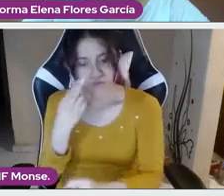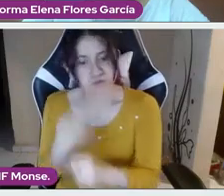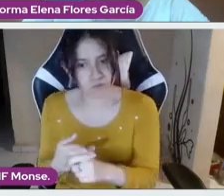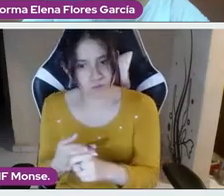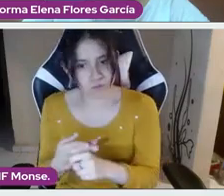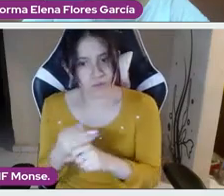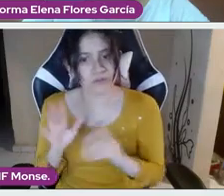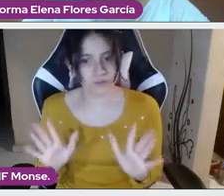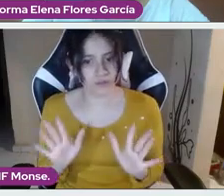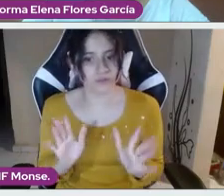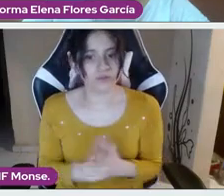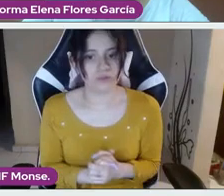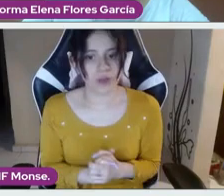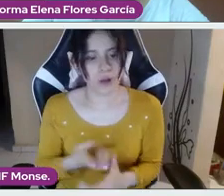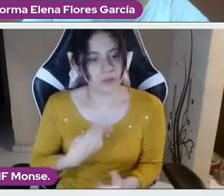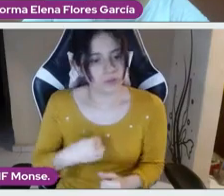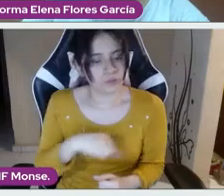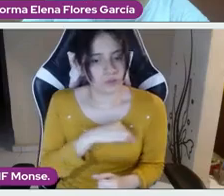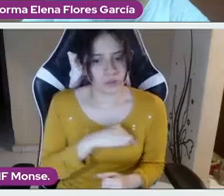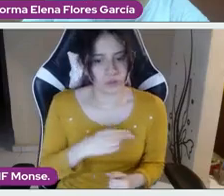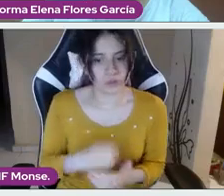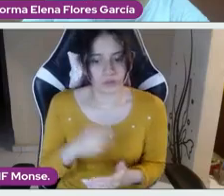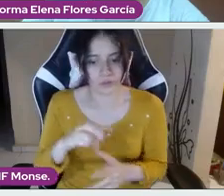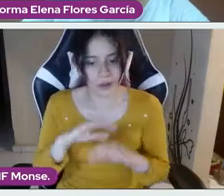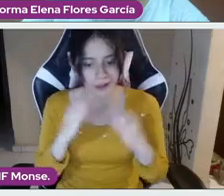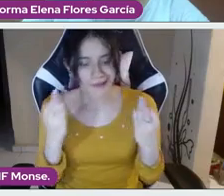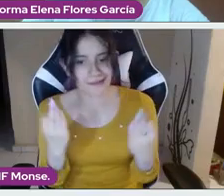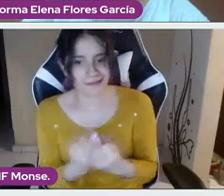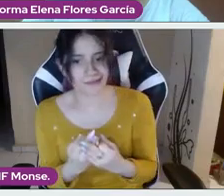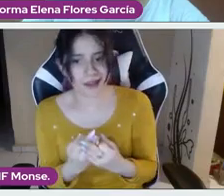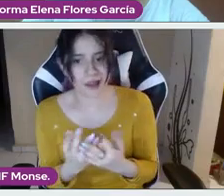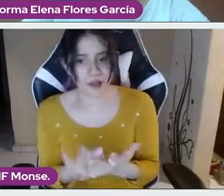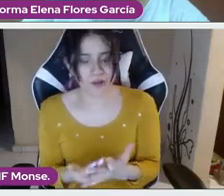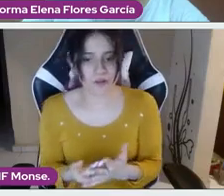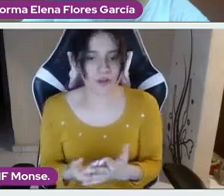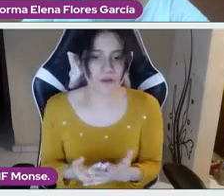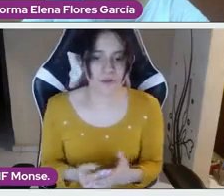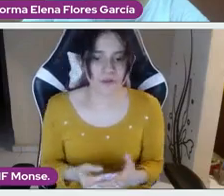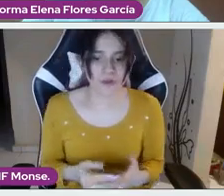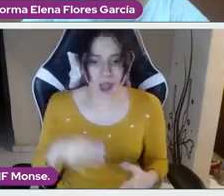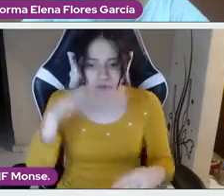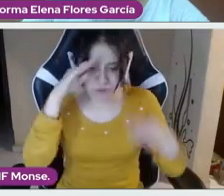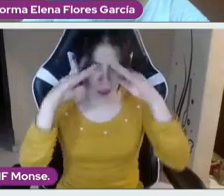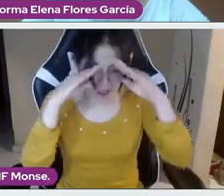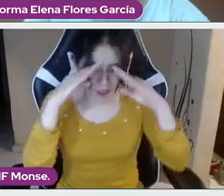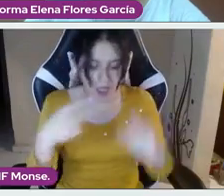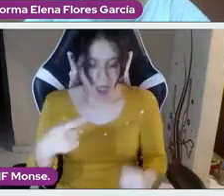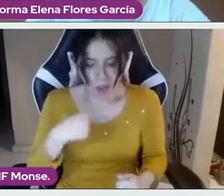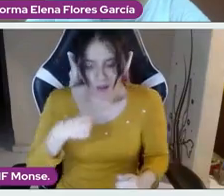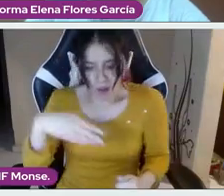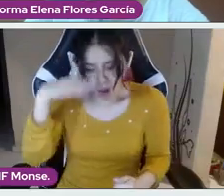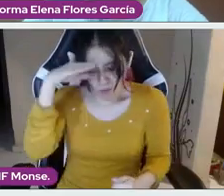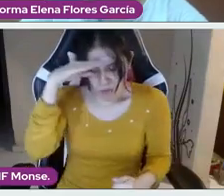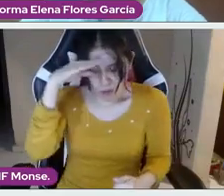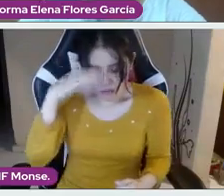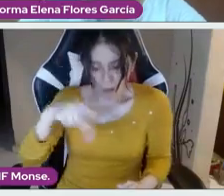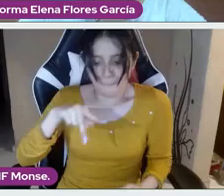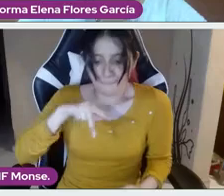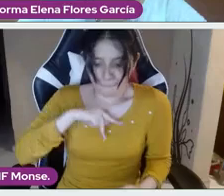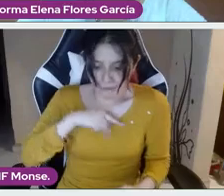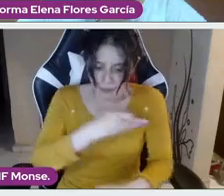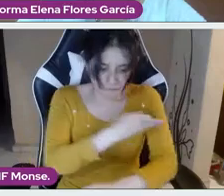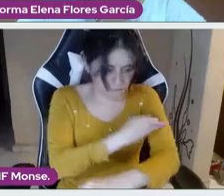Y si nosotros lo asumimos de esa manera, yo soy muy de etiquetas. Tú solita estás etiquetando a tu familia, ¿no? O sea,